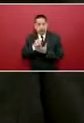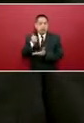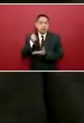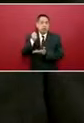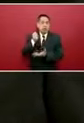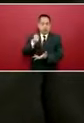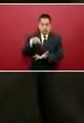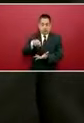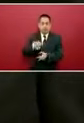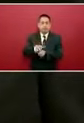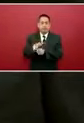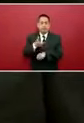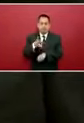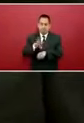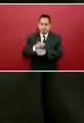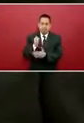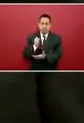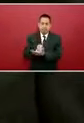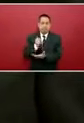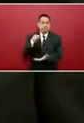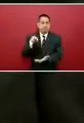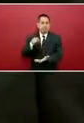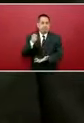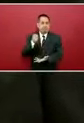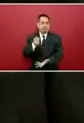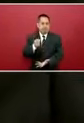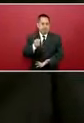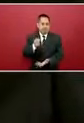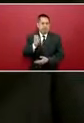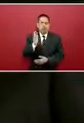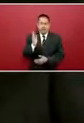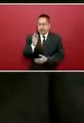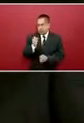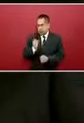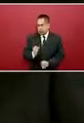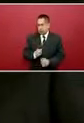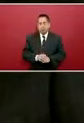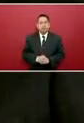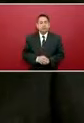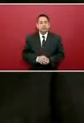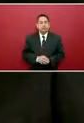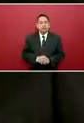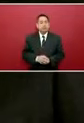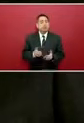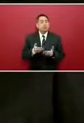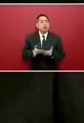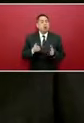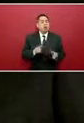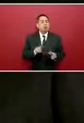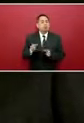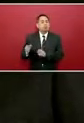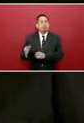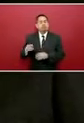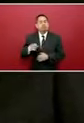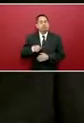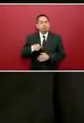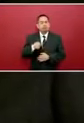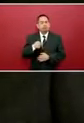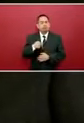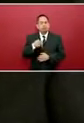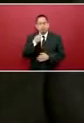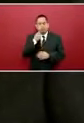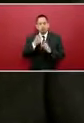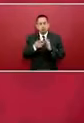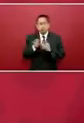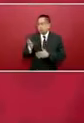presupuesto autorizado. Esto ya está seguro. Ahora, me gustaría que